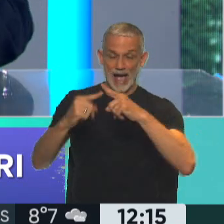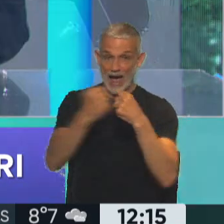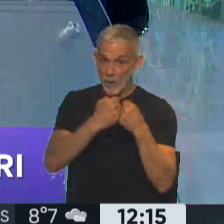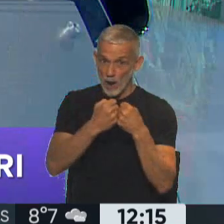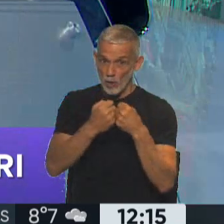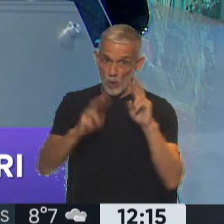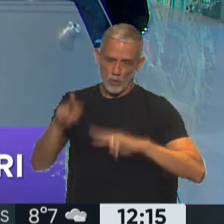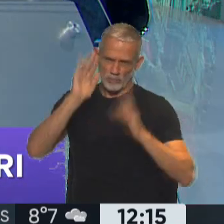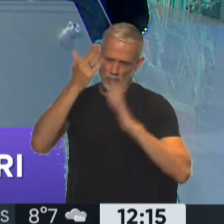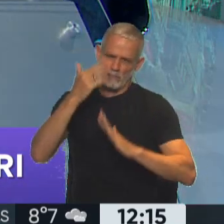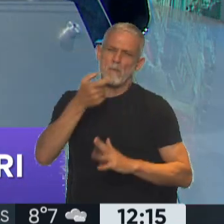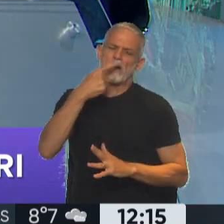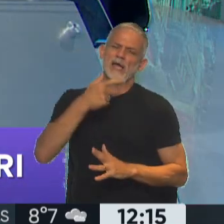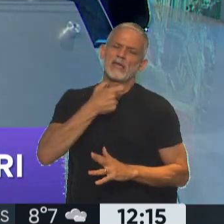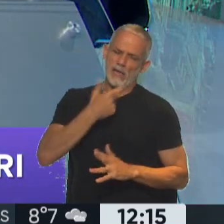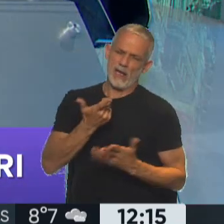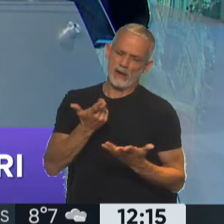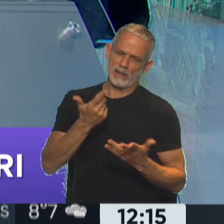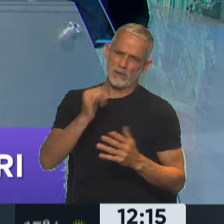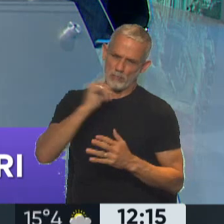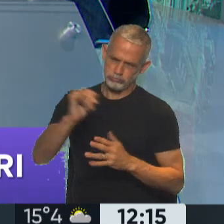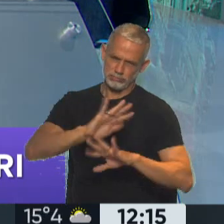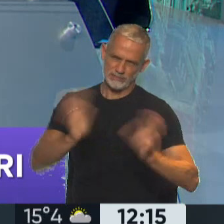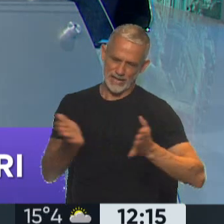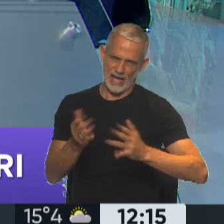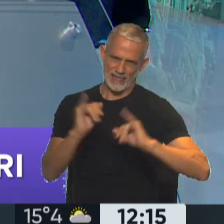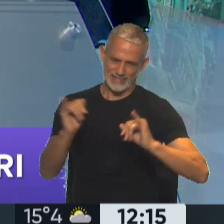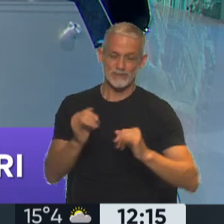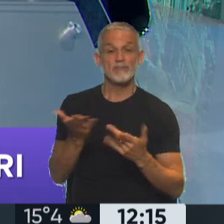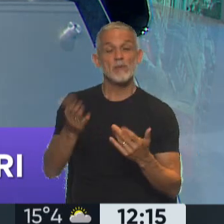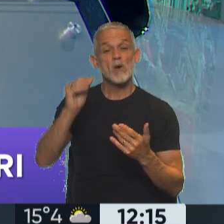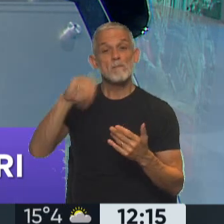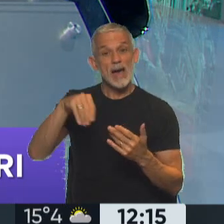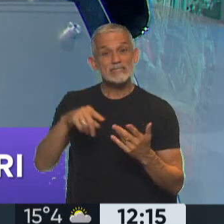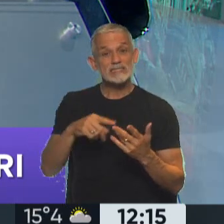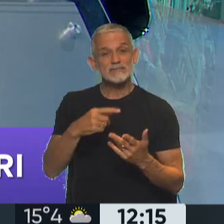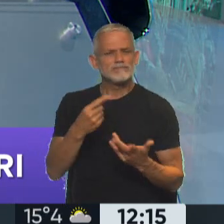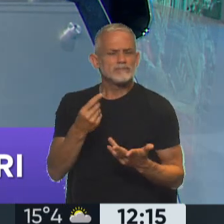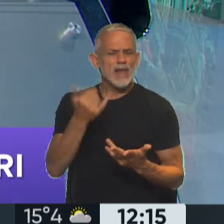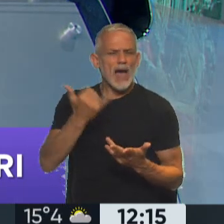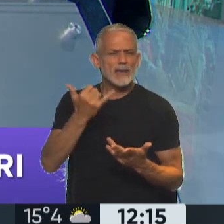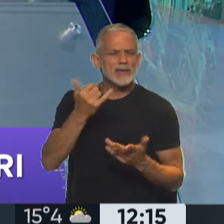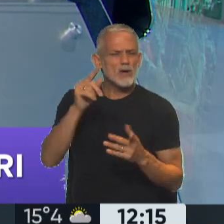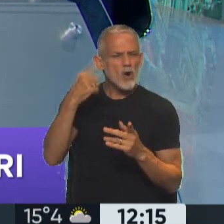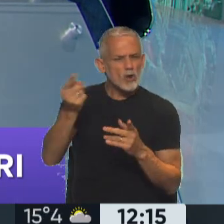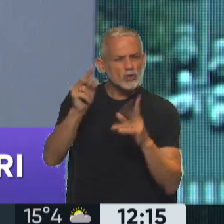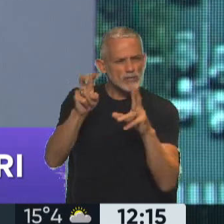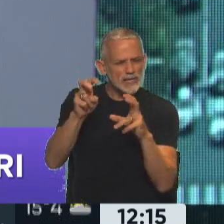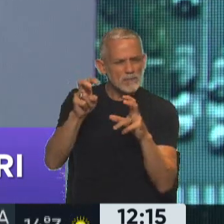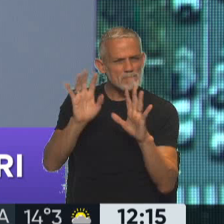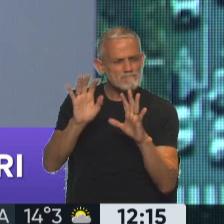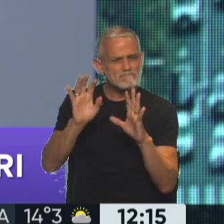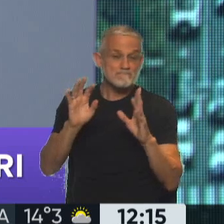está buscando, está claro. Sí. Lo ha dejado muy de manifiesto en lo que está haciendo. Pero además, a mí me parece que hay otra parte oculta en este